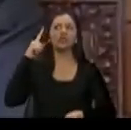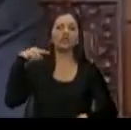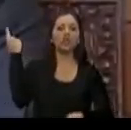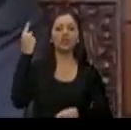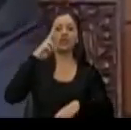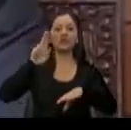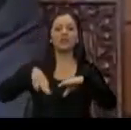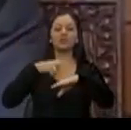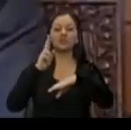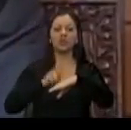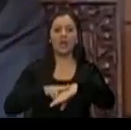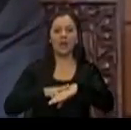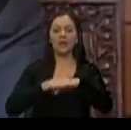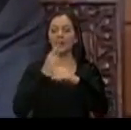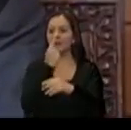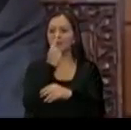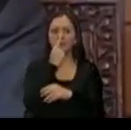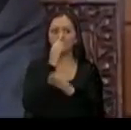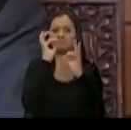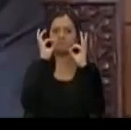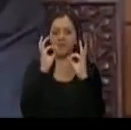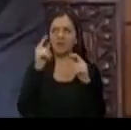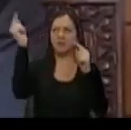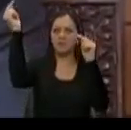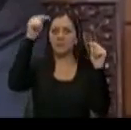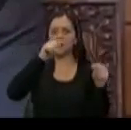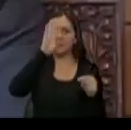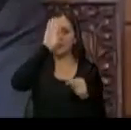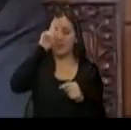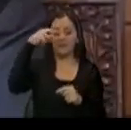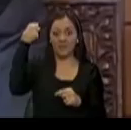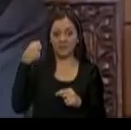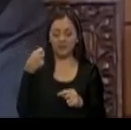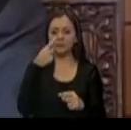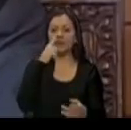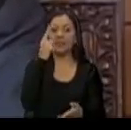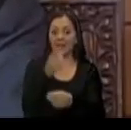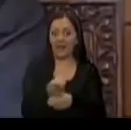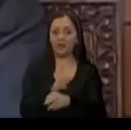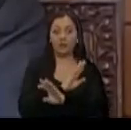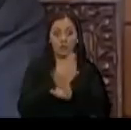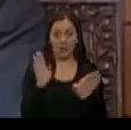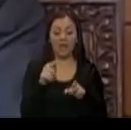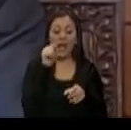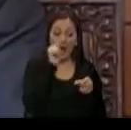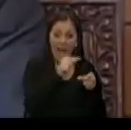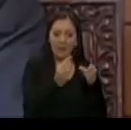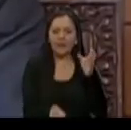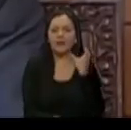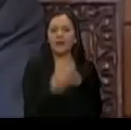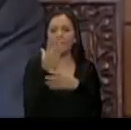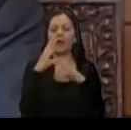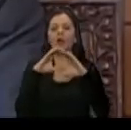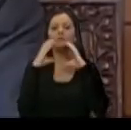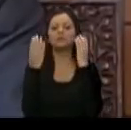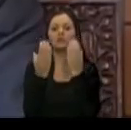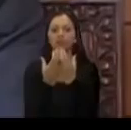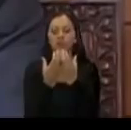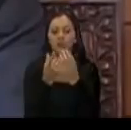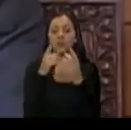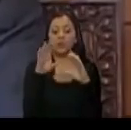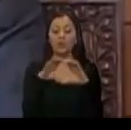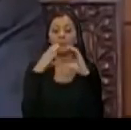la coordinación de la Cancillería estamos ya, como lo decía desde hace algunas semanas atrás, coordinando las actividades.